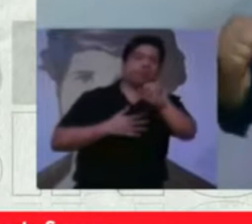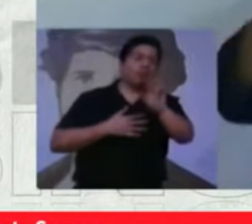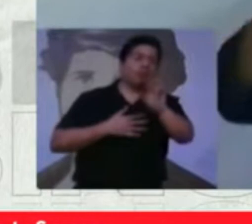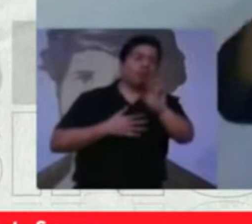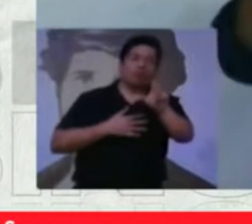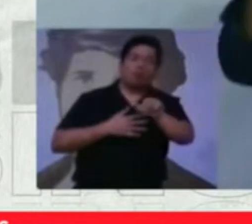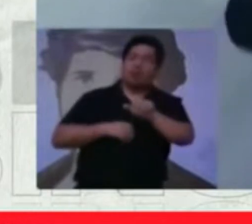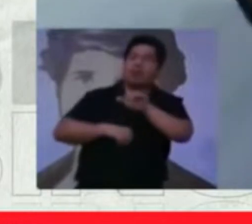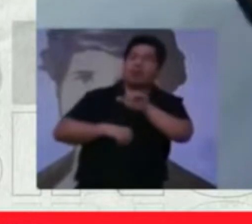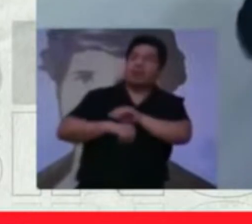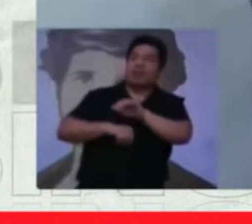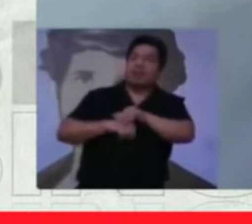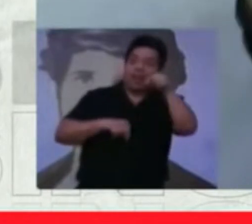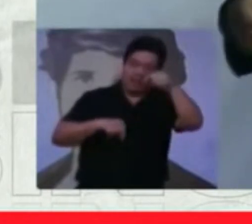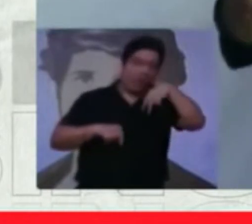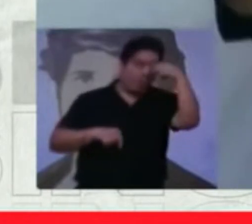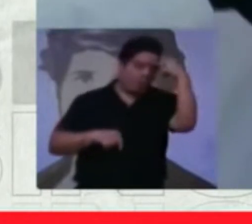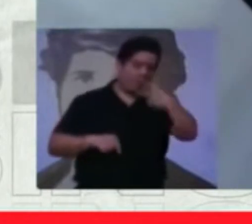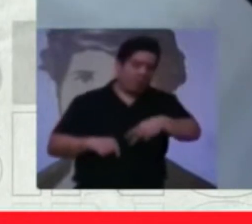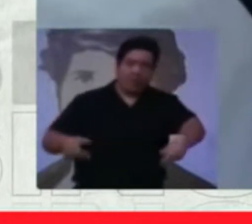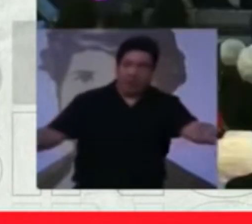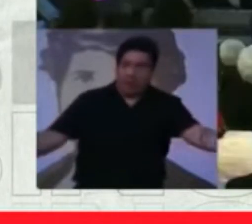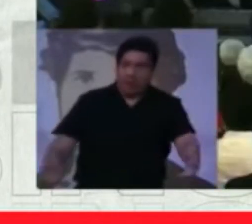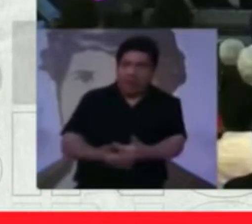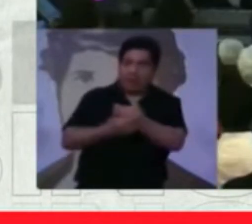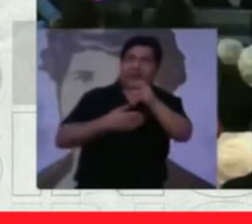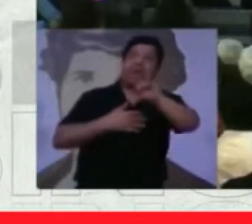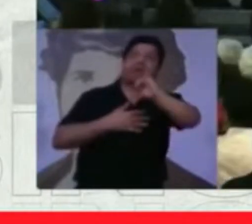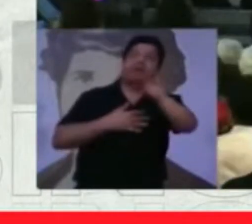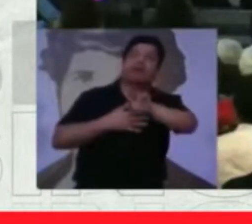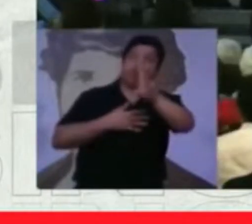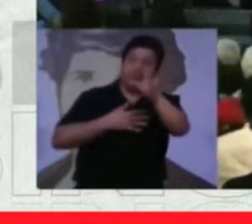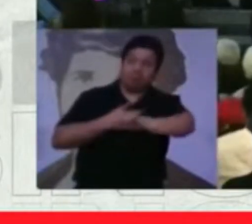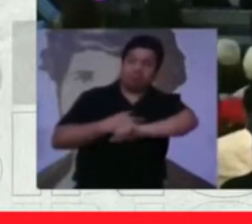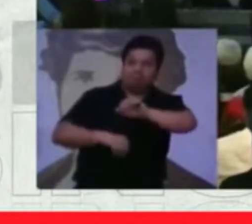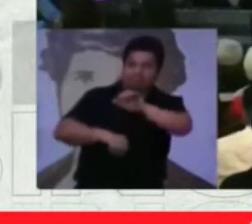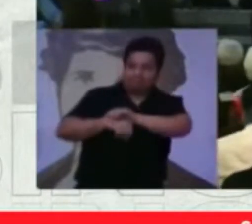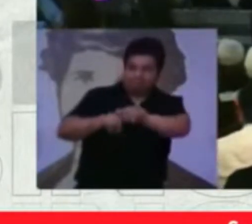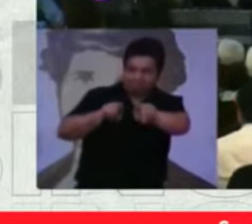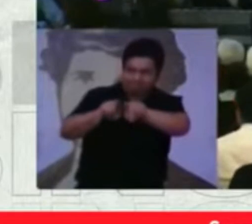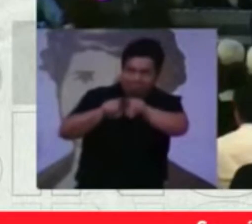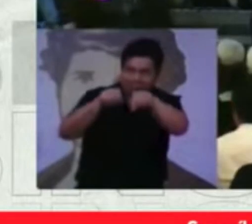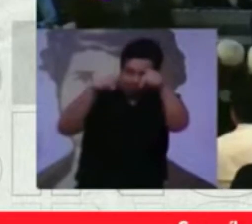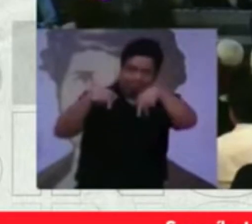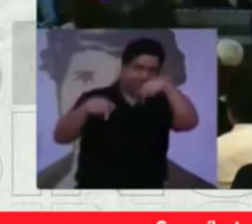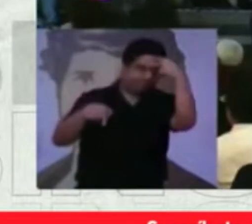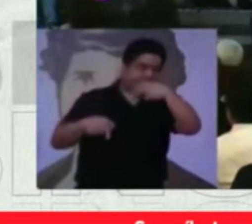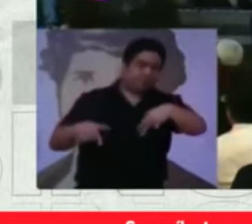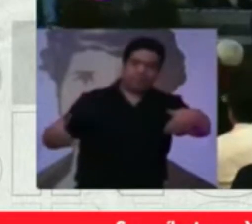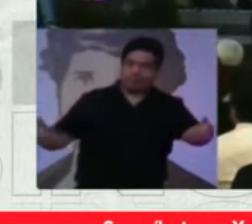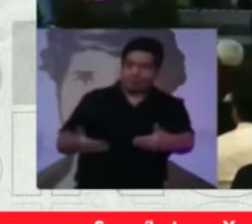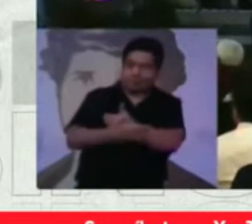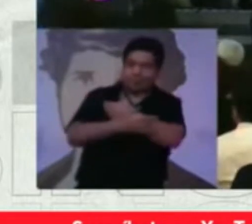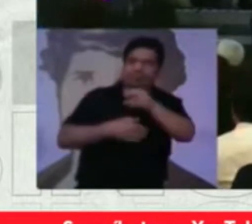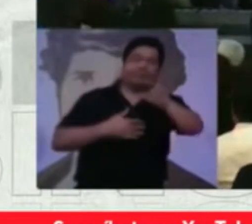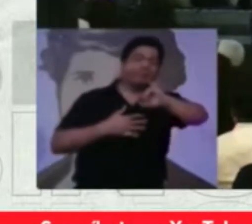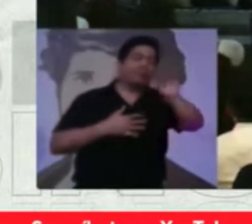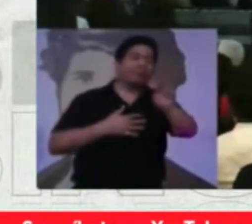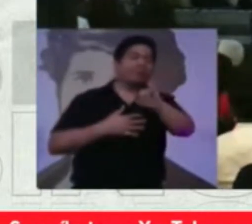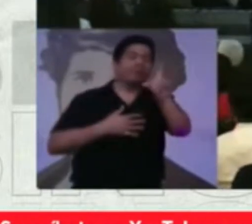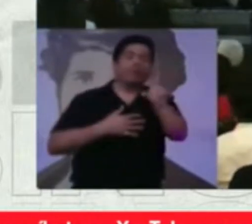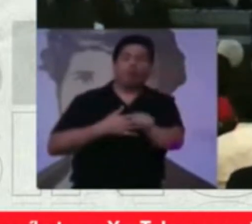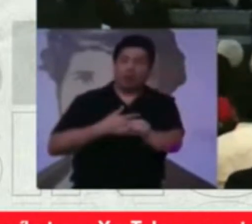hermano ya eres mexicano Julián hermano ya eres mexicano jul